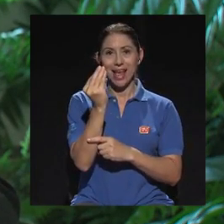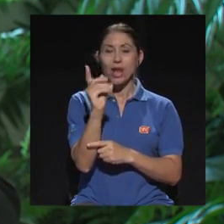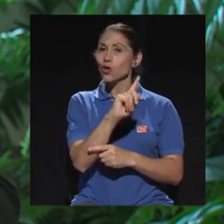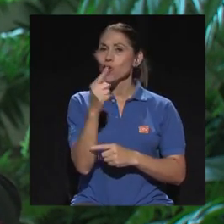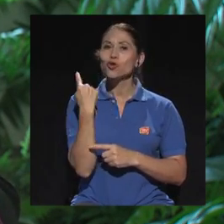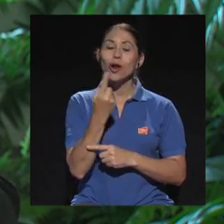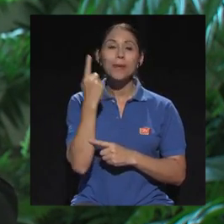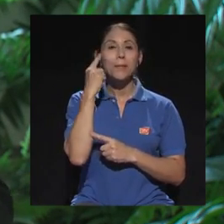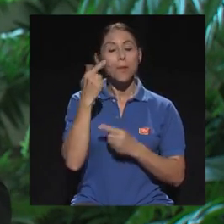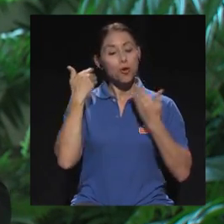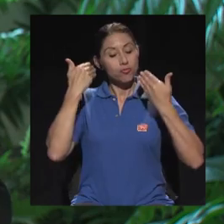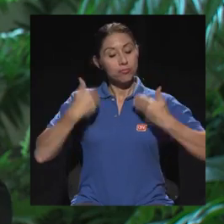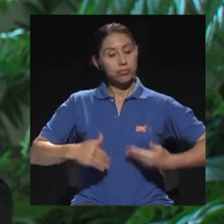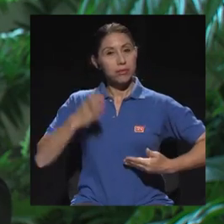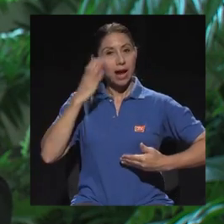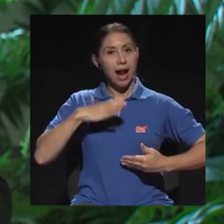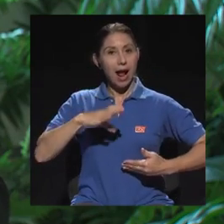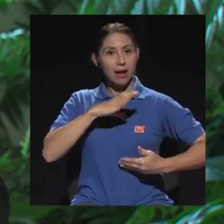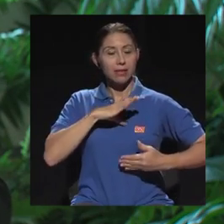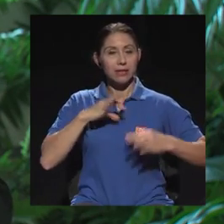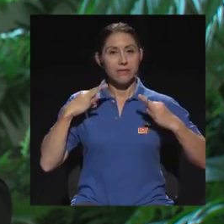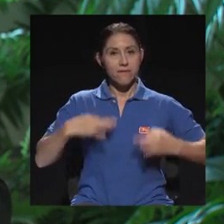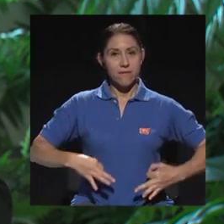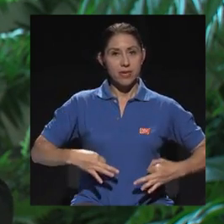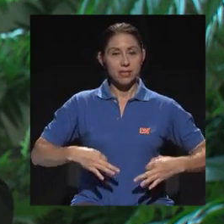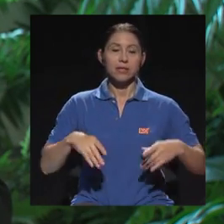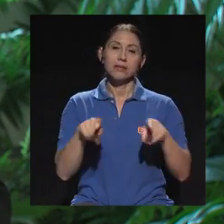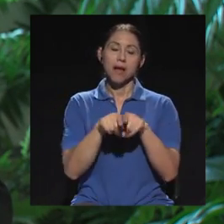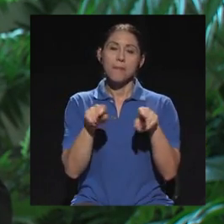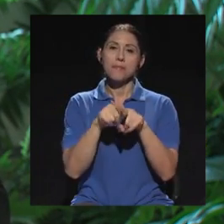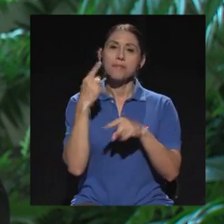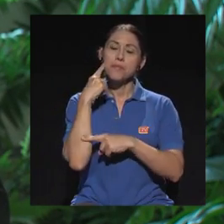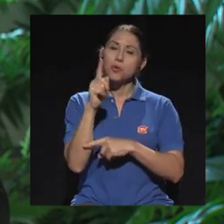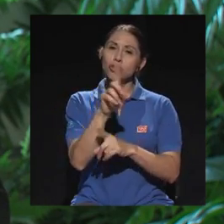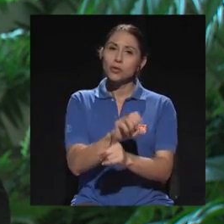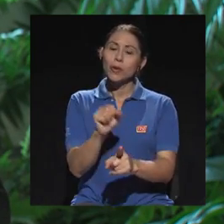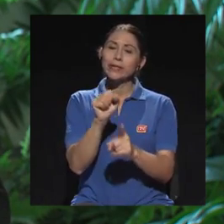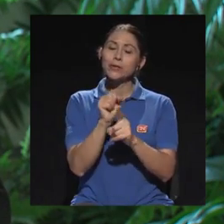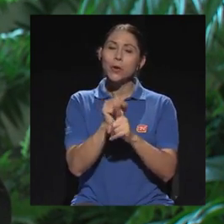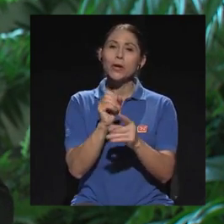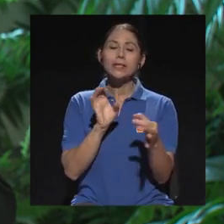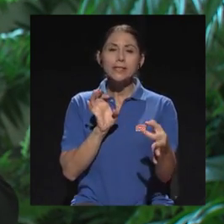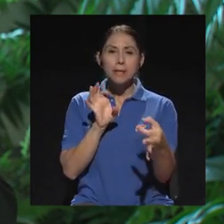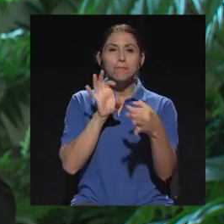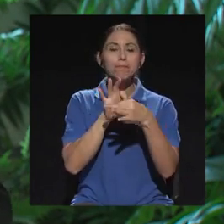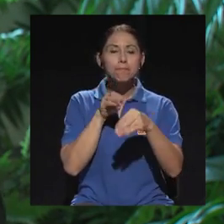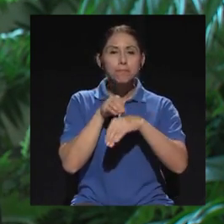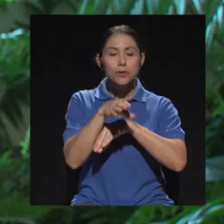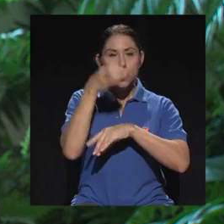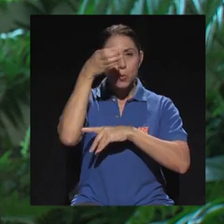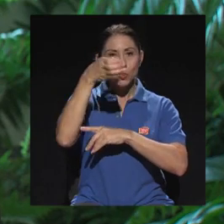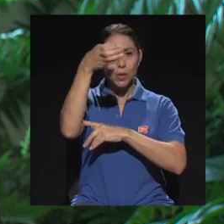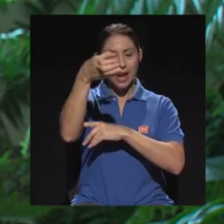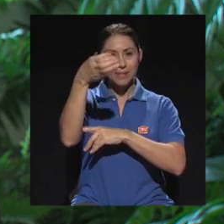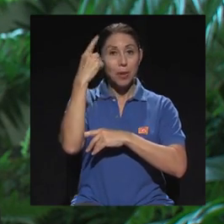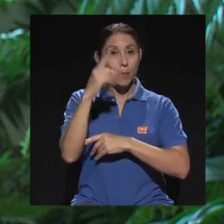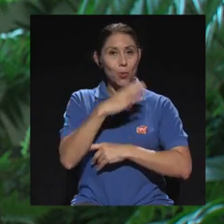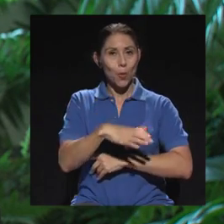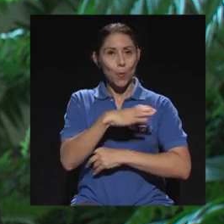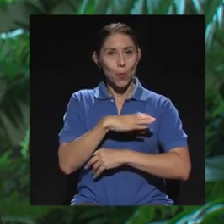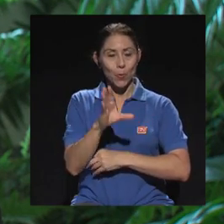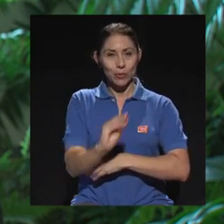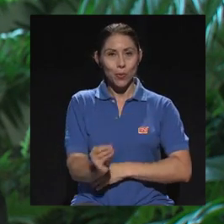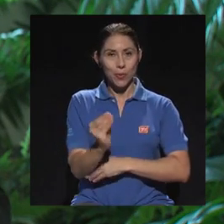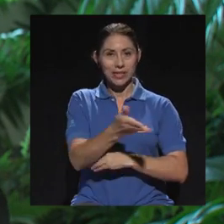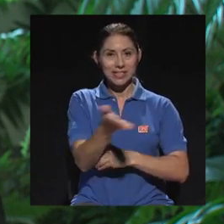características meramente físicas del ser humano en ese periodo, sino también por cuestiones más de carácter cultural y del comportamiento de los